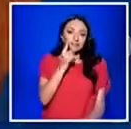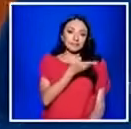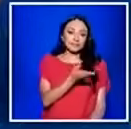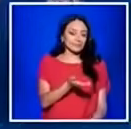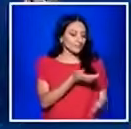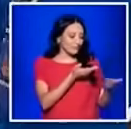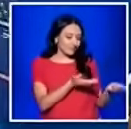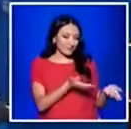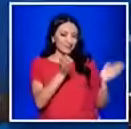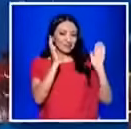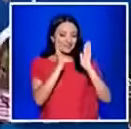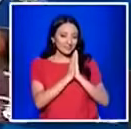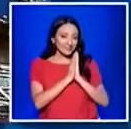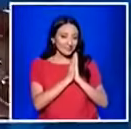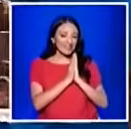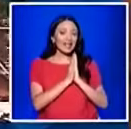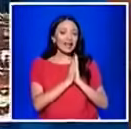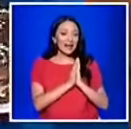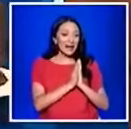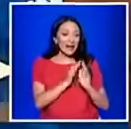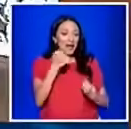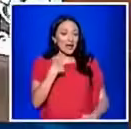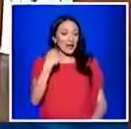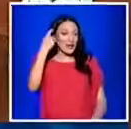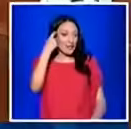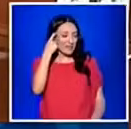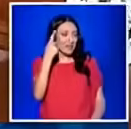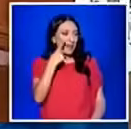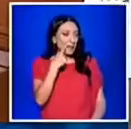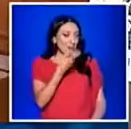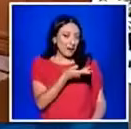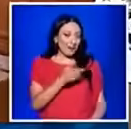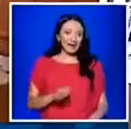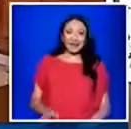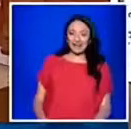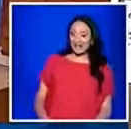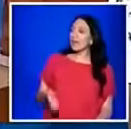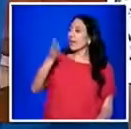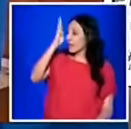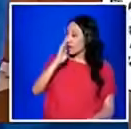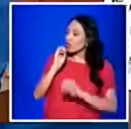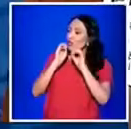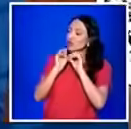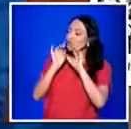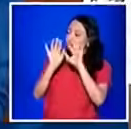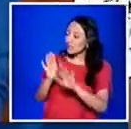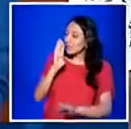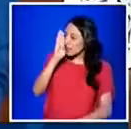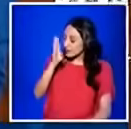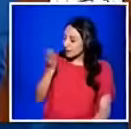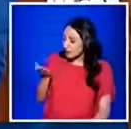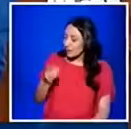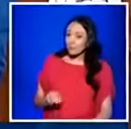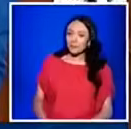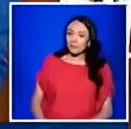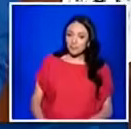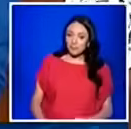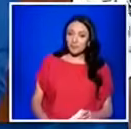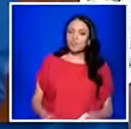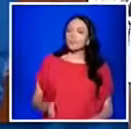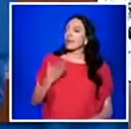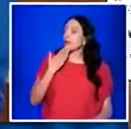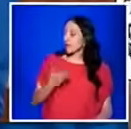mi Joselito querido. Yo decía que era para y el feliz cumpleaños. Primero, que Dios los bendiga siempre y el mejor de los éxitos. Gracias, Joselito. En la familiar